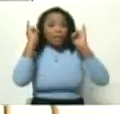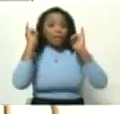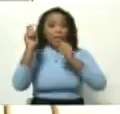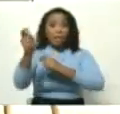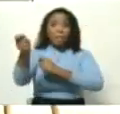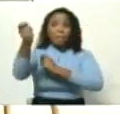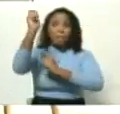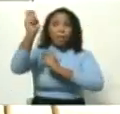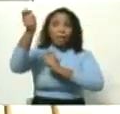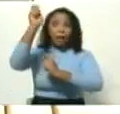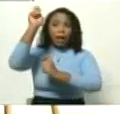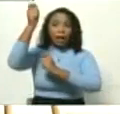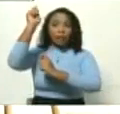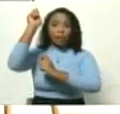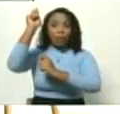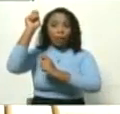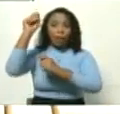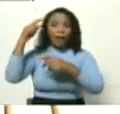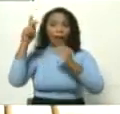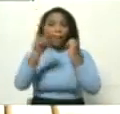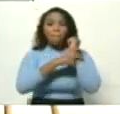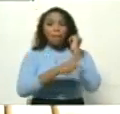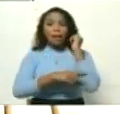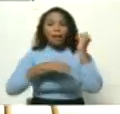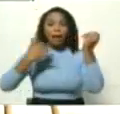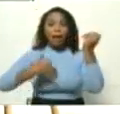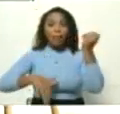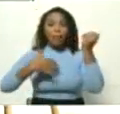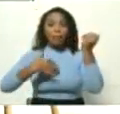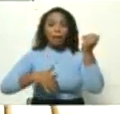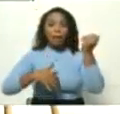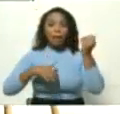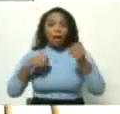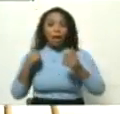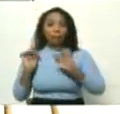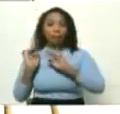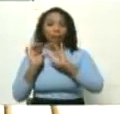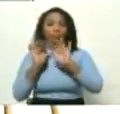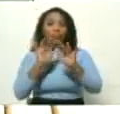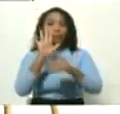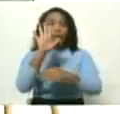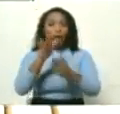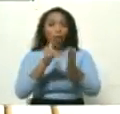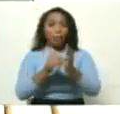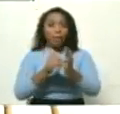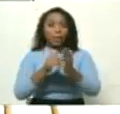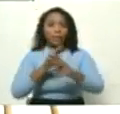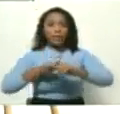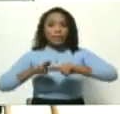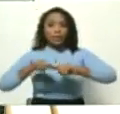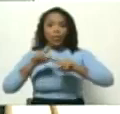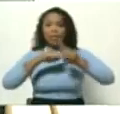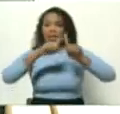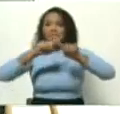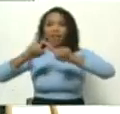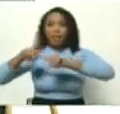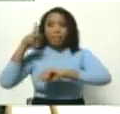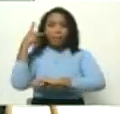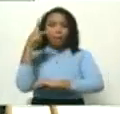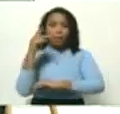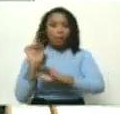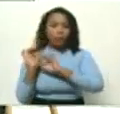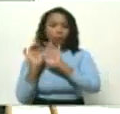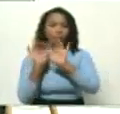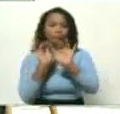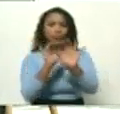de papagayos es en el Parque Alí Primera. Asistirán unos 5.000 niños de las diferentes parroquias